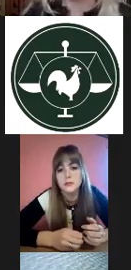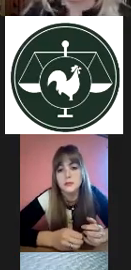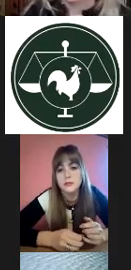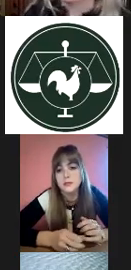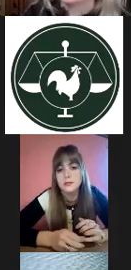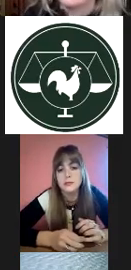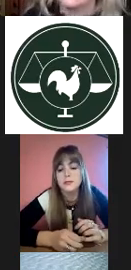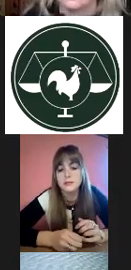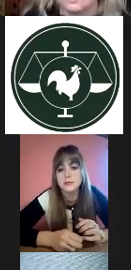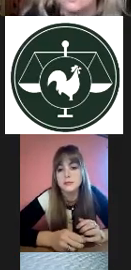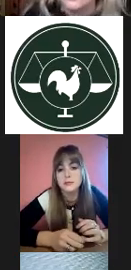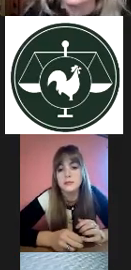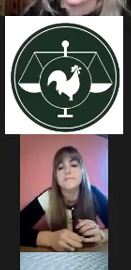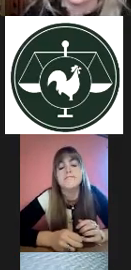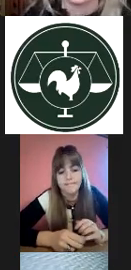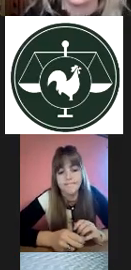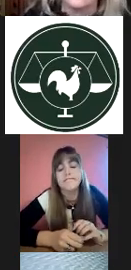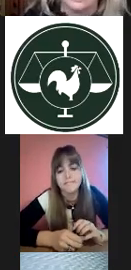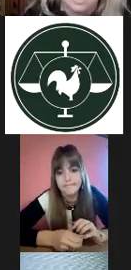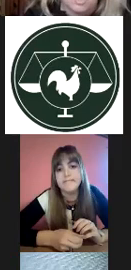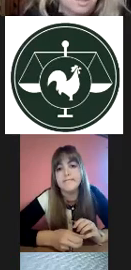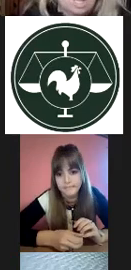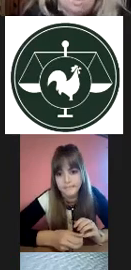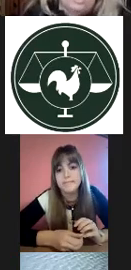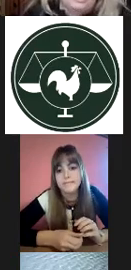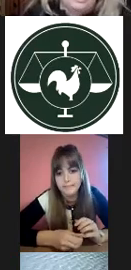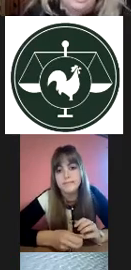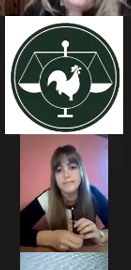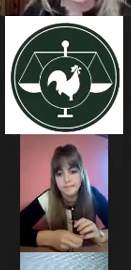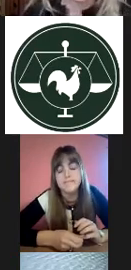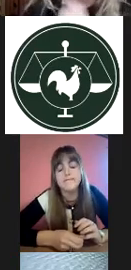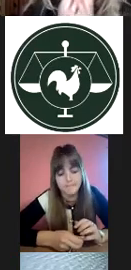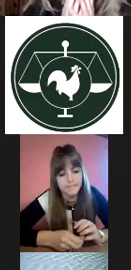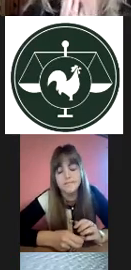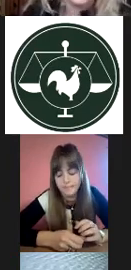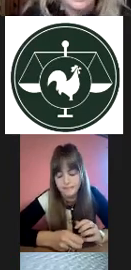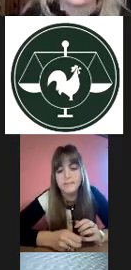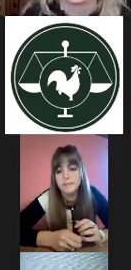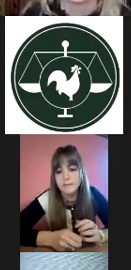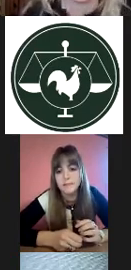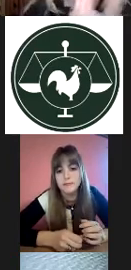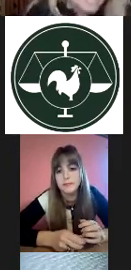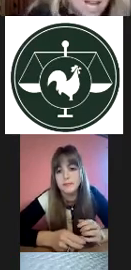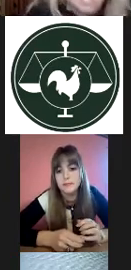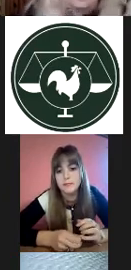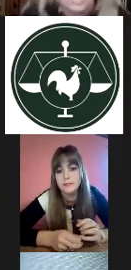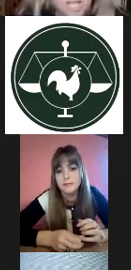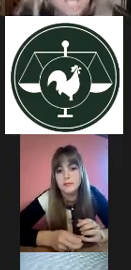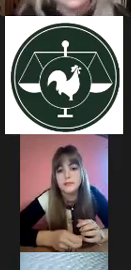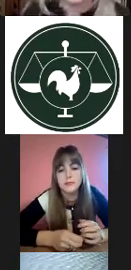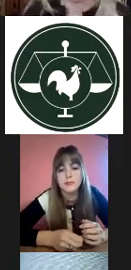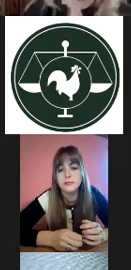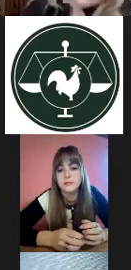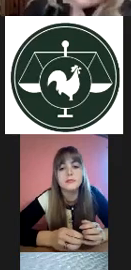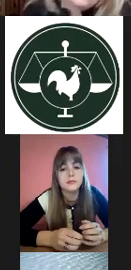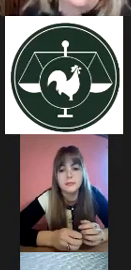Veterinarios siempre puso palos en las ruedas en las castraciones a cargo del Estado. Entonces, hay que ir a hablar con los concejales, los